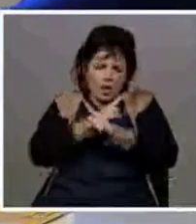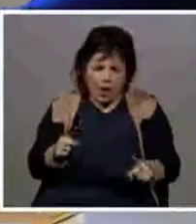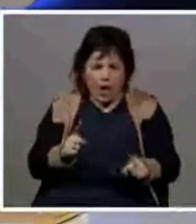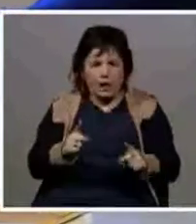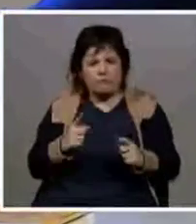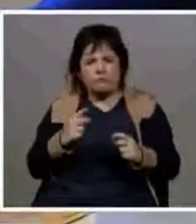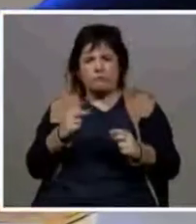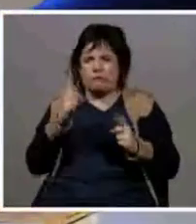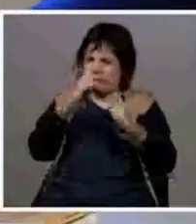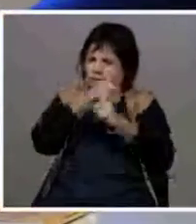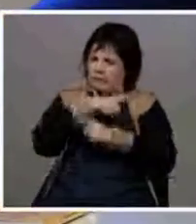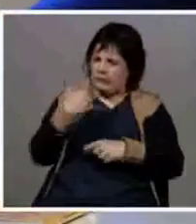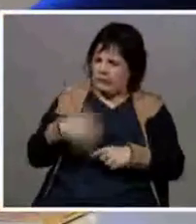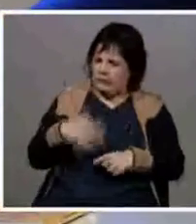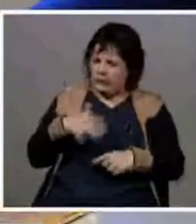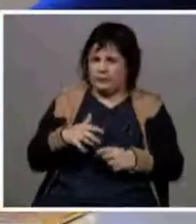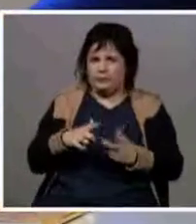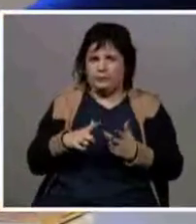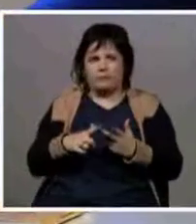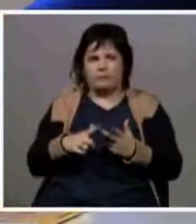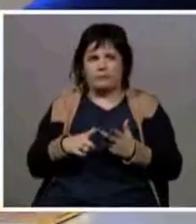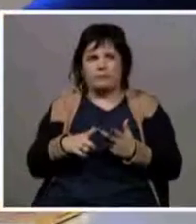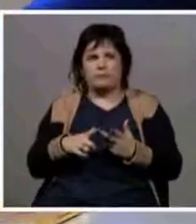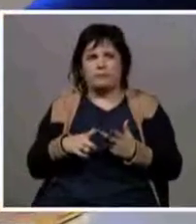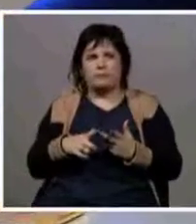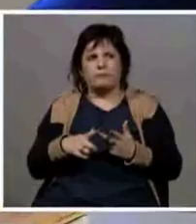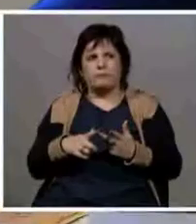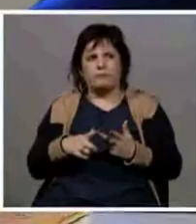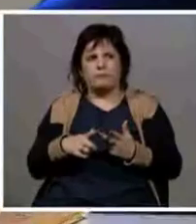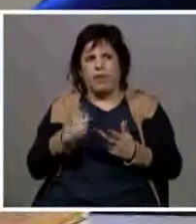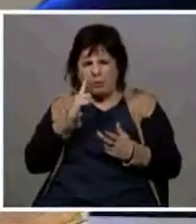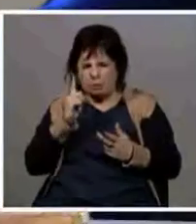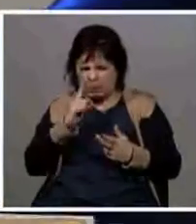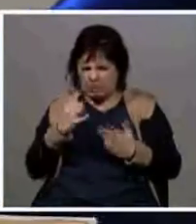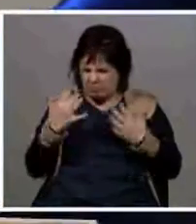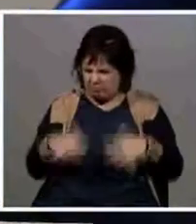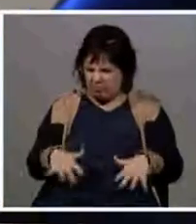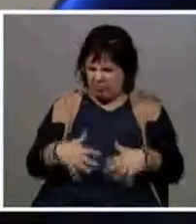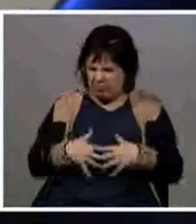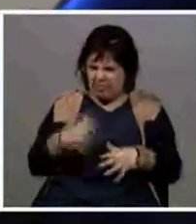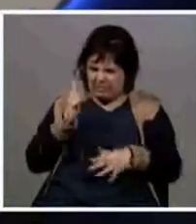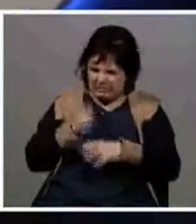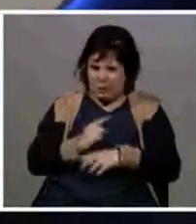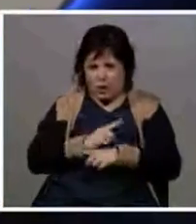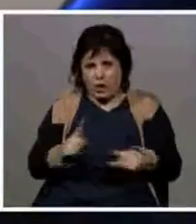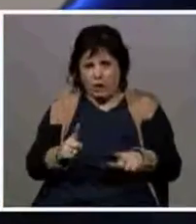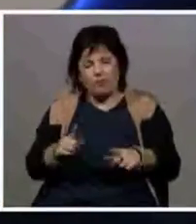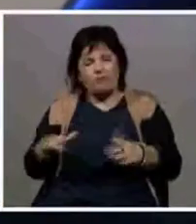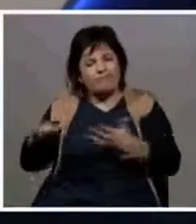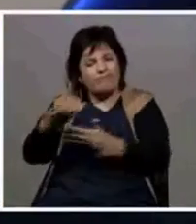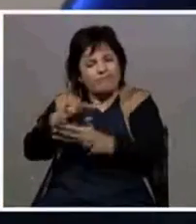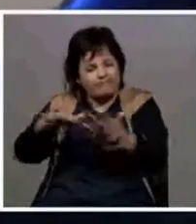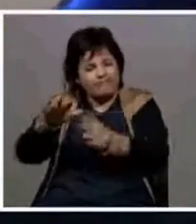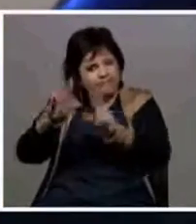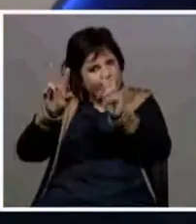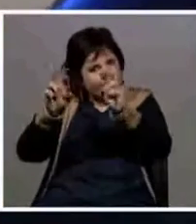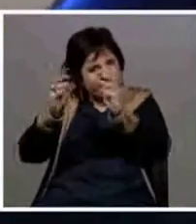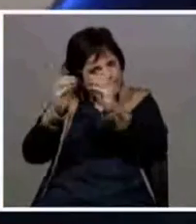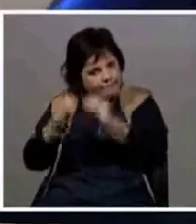controversial esto que tú planteaba bueno es lo intencional y no deseado deciden no deciden ahí hay una serie de asuntos que